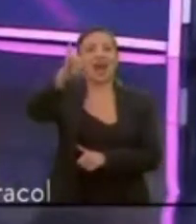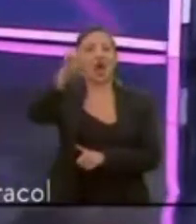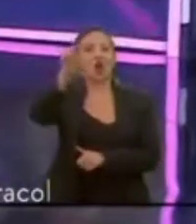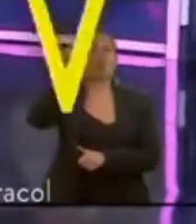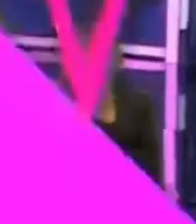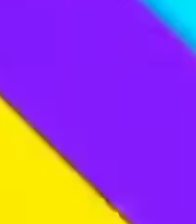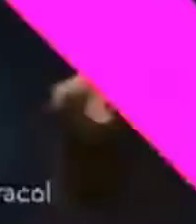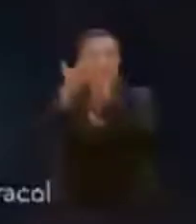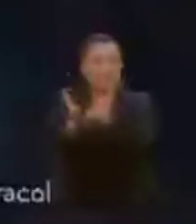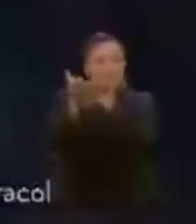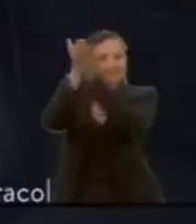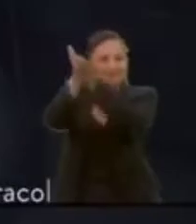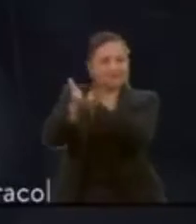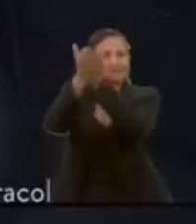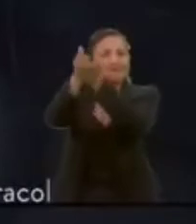hundida en combate en